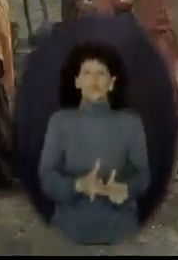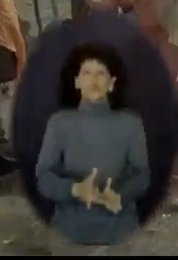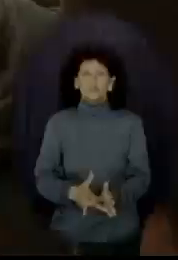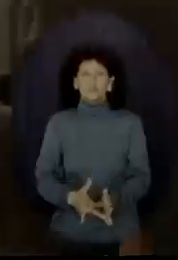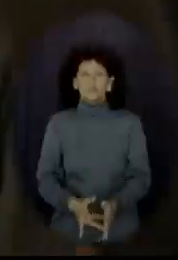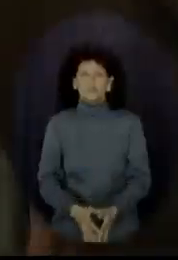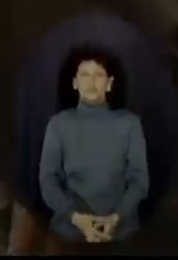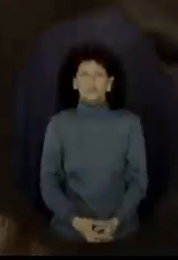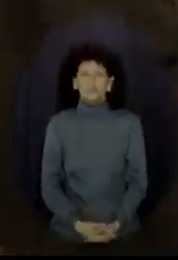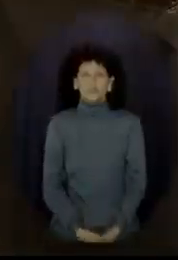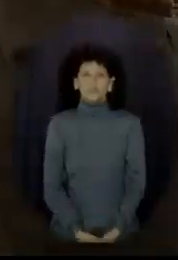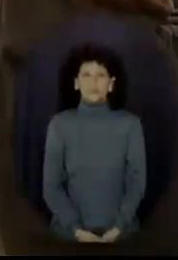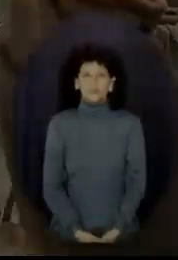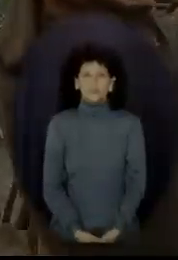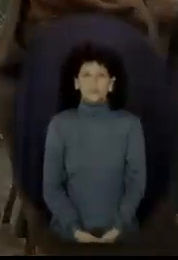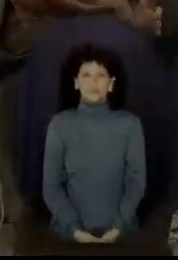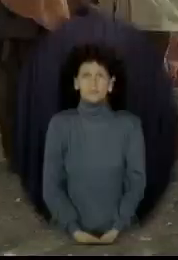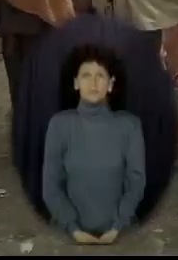¡Jesús!